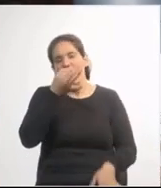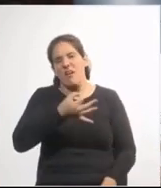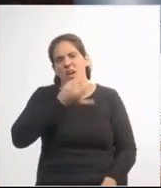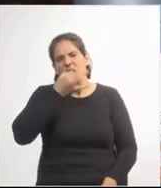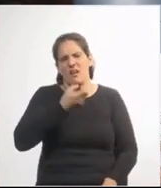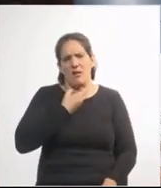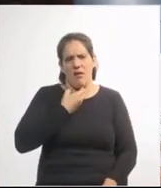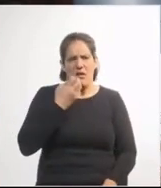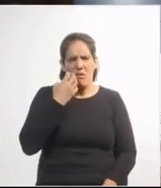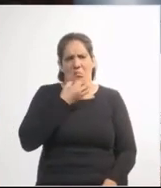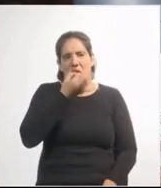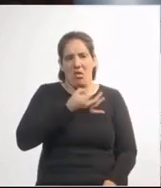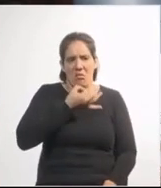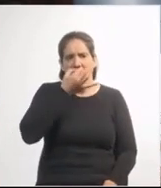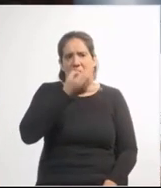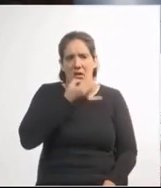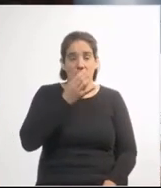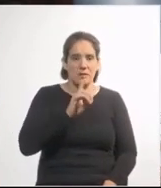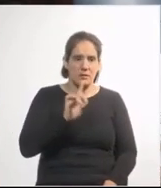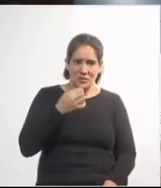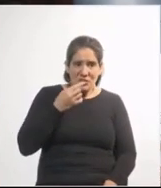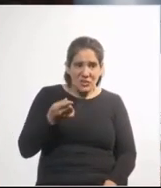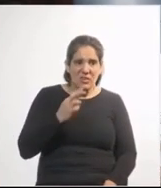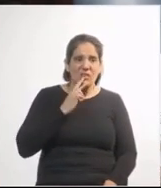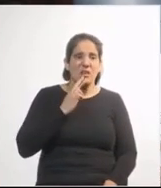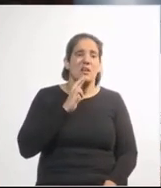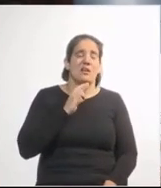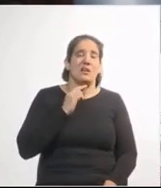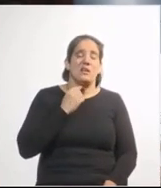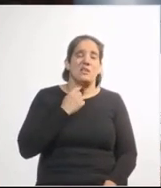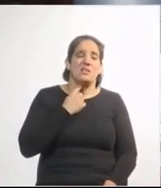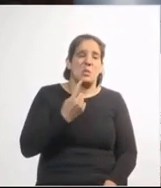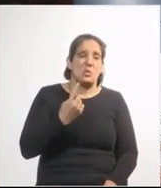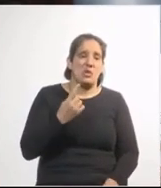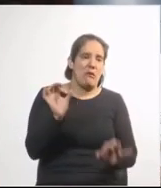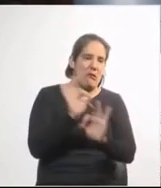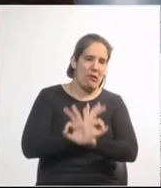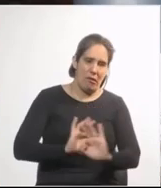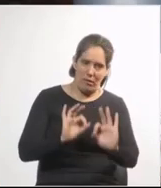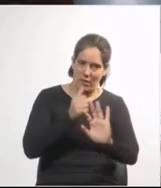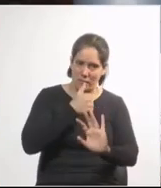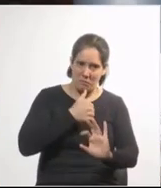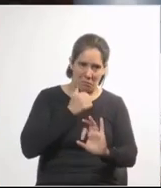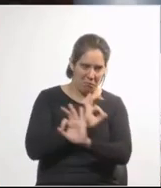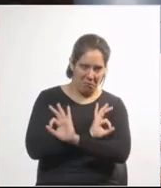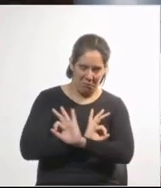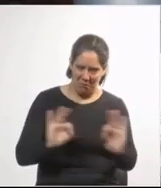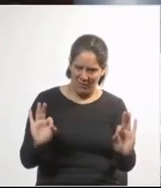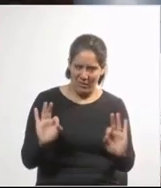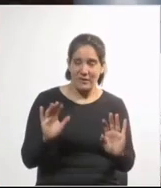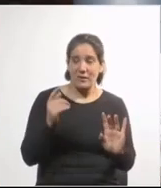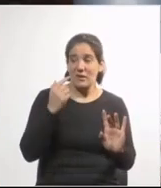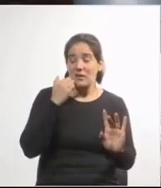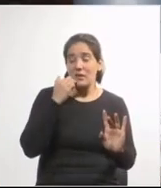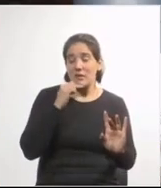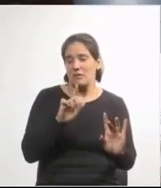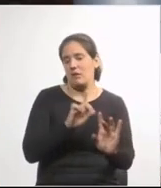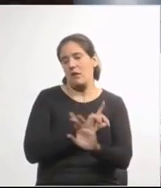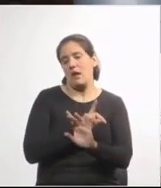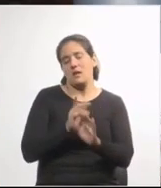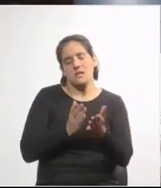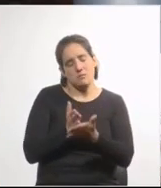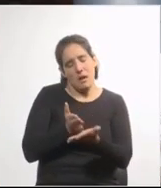rudo no ha dado ni dará resultado en combatir los principales problemas y el incremento de la